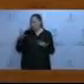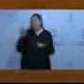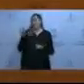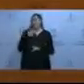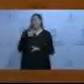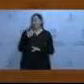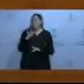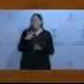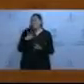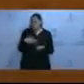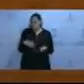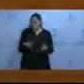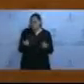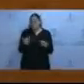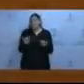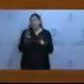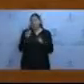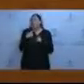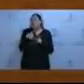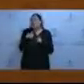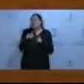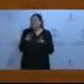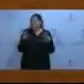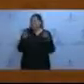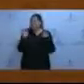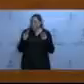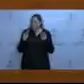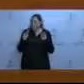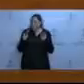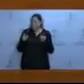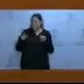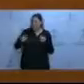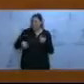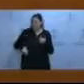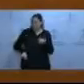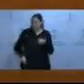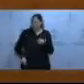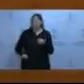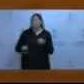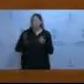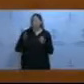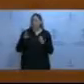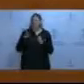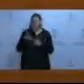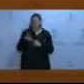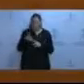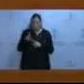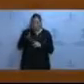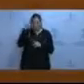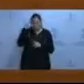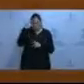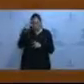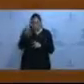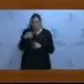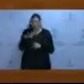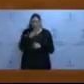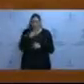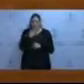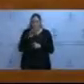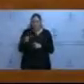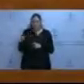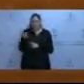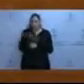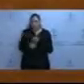por cierto, un aspecto como es el de la formación de los profesionales, al cual tienen derecho, como usted sabe, a unas 40 horas de